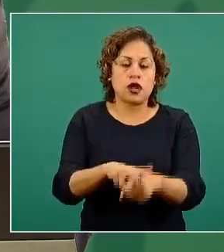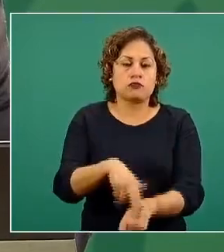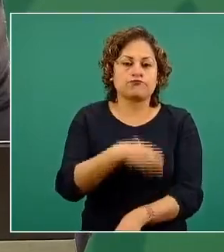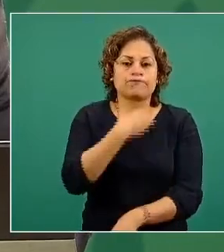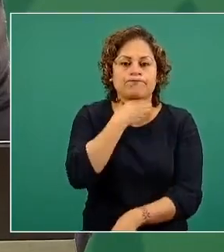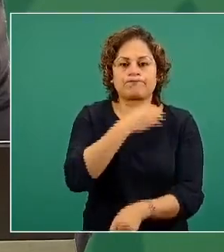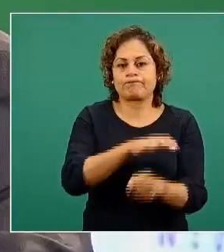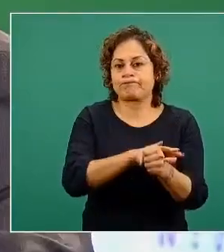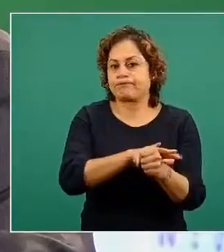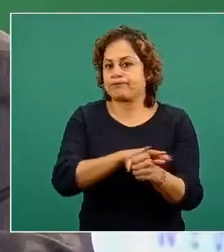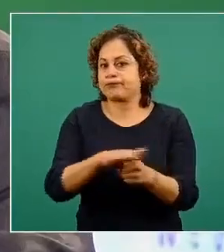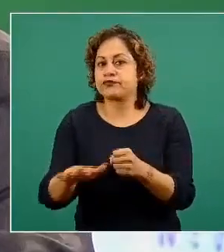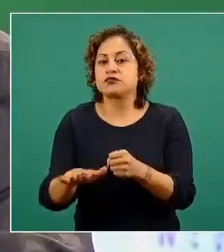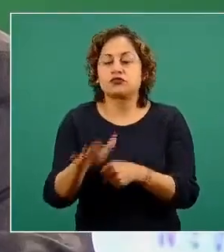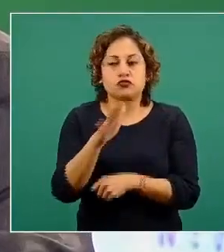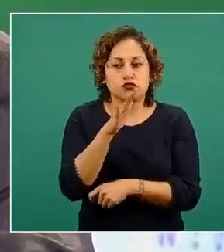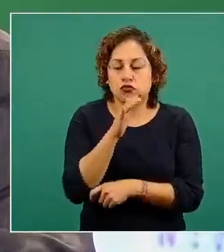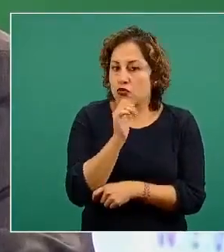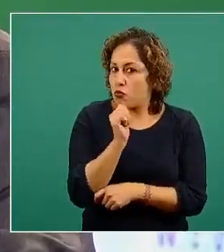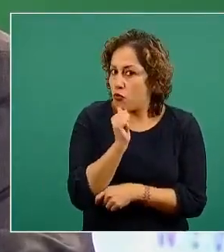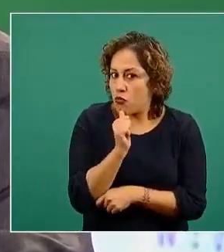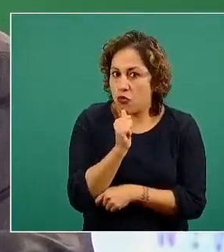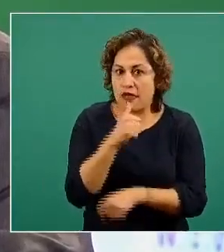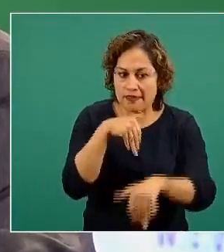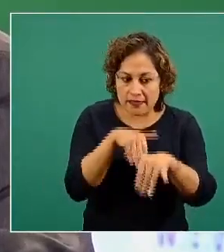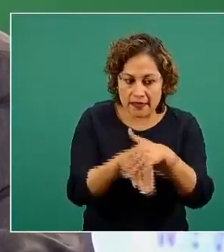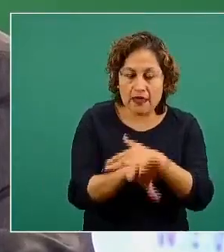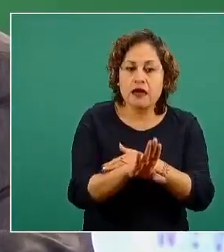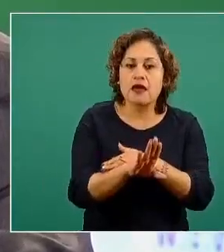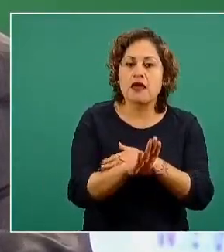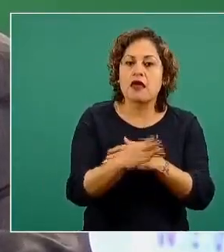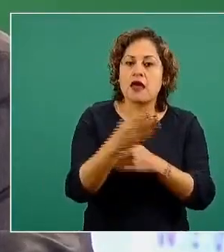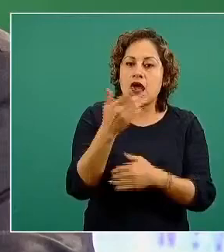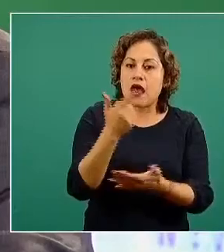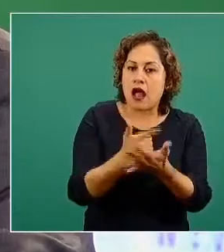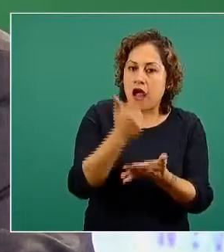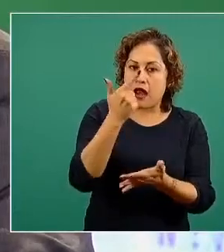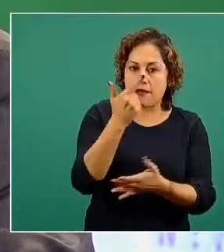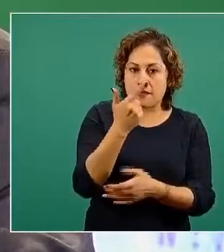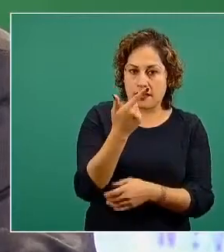capacidad hospitalaria, pero sí tienen la capacidad de estabilización irregular,